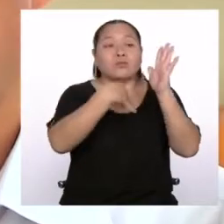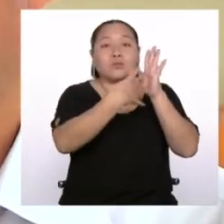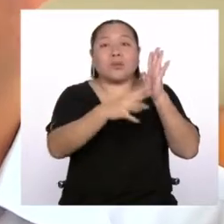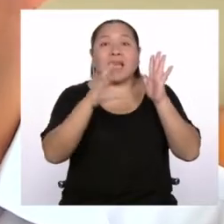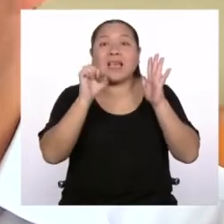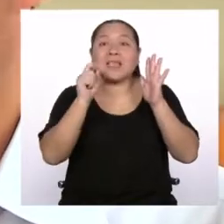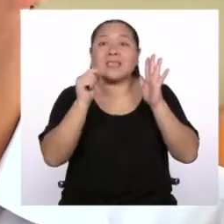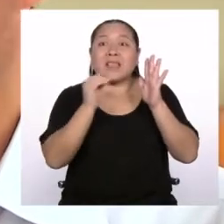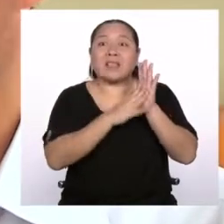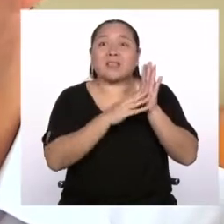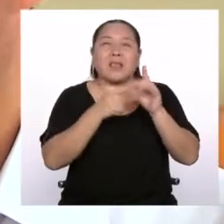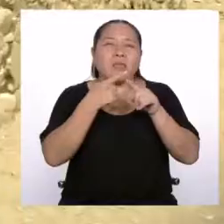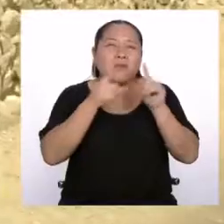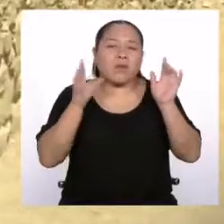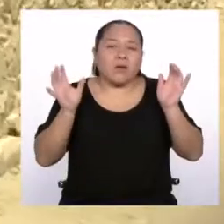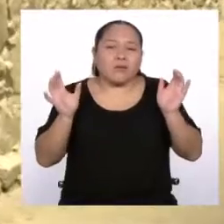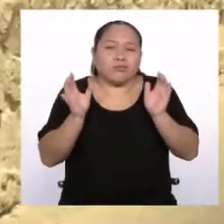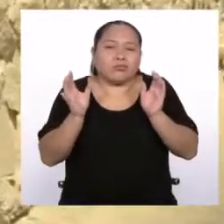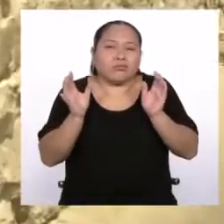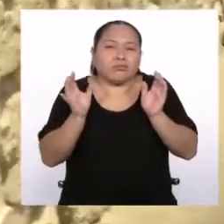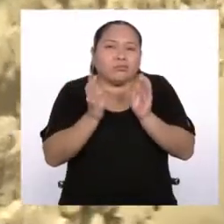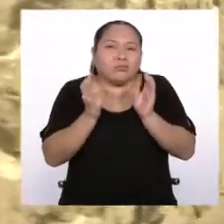recorta por el tema del crecimiento urbano, ¿no?